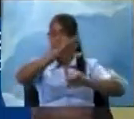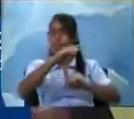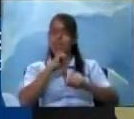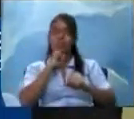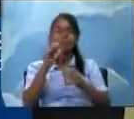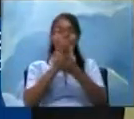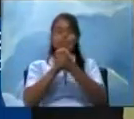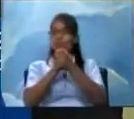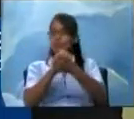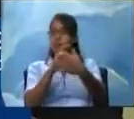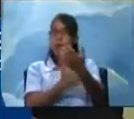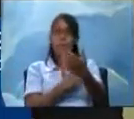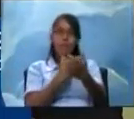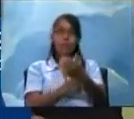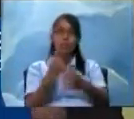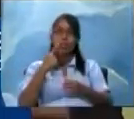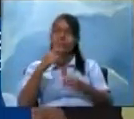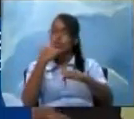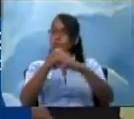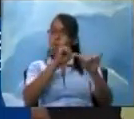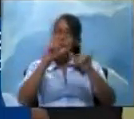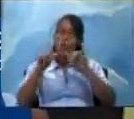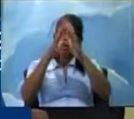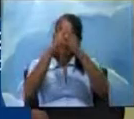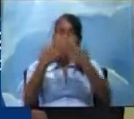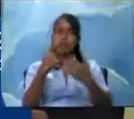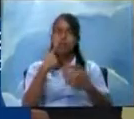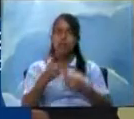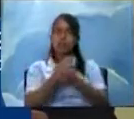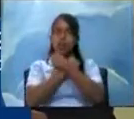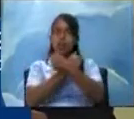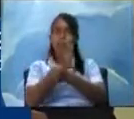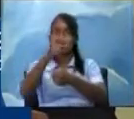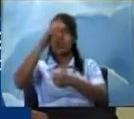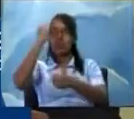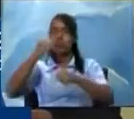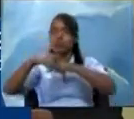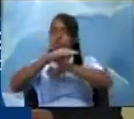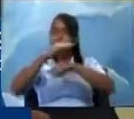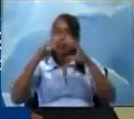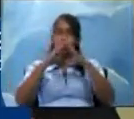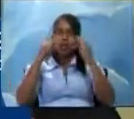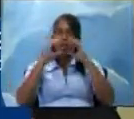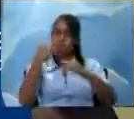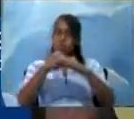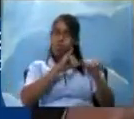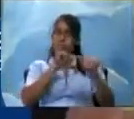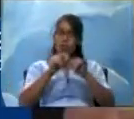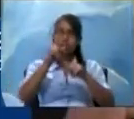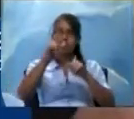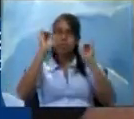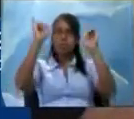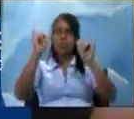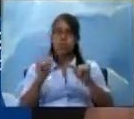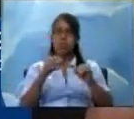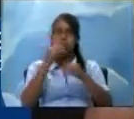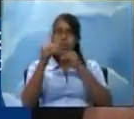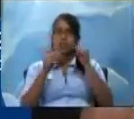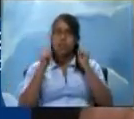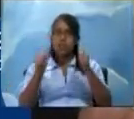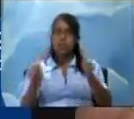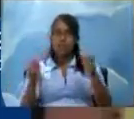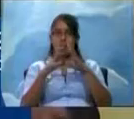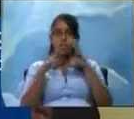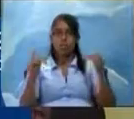tu prójimo. Y la Biblia dice, amarás a Dios sobre todas las cosas y a tu prójimo como a ti mismo. Hacer el bien